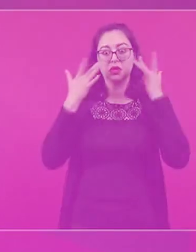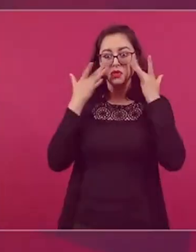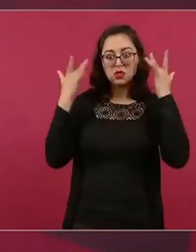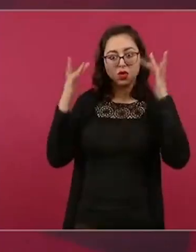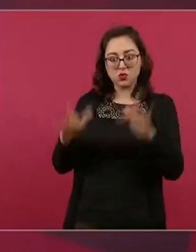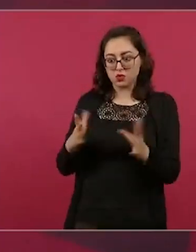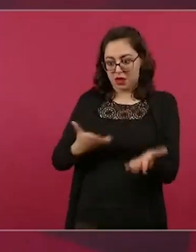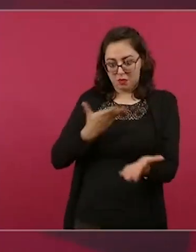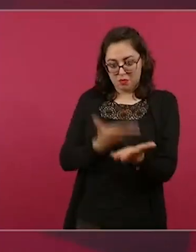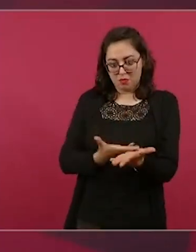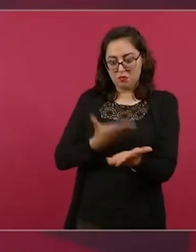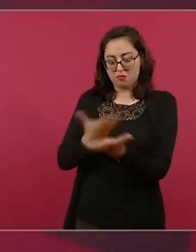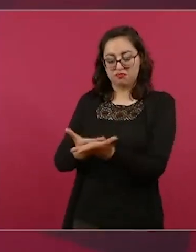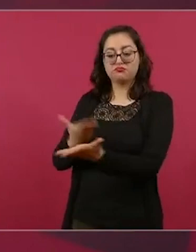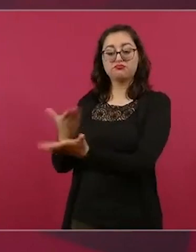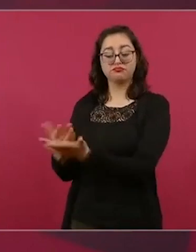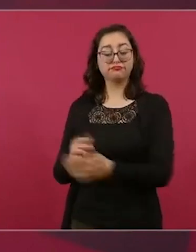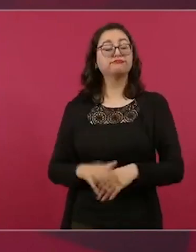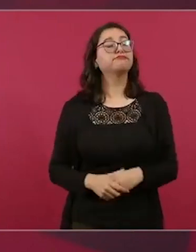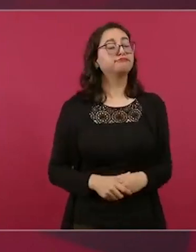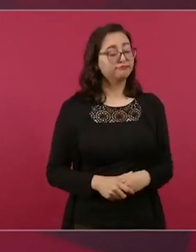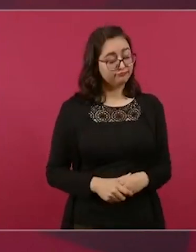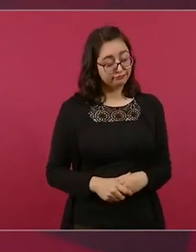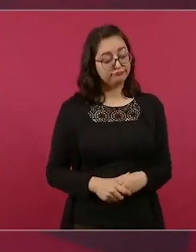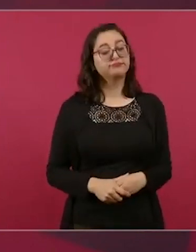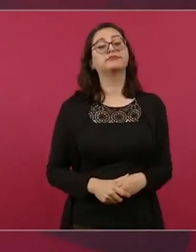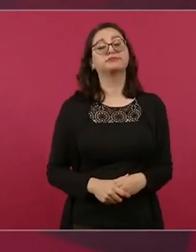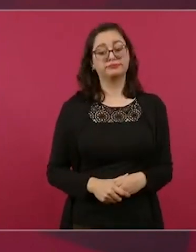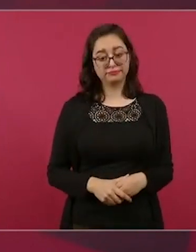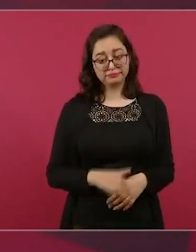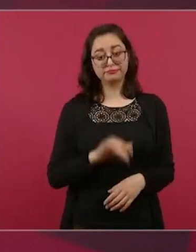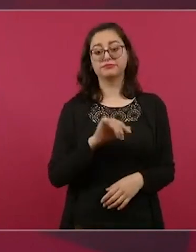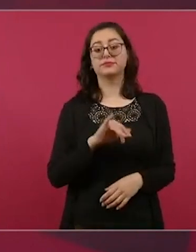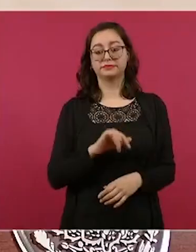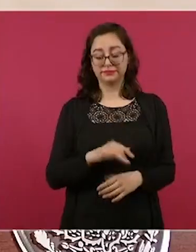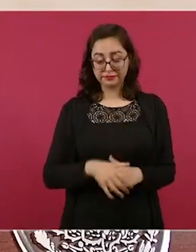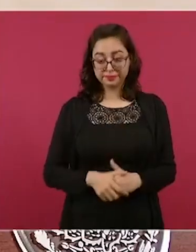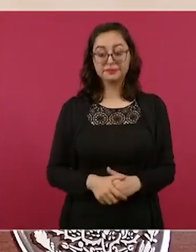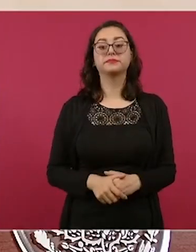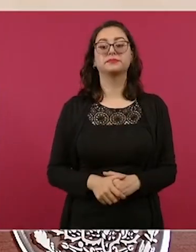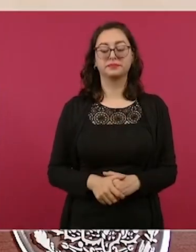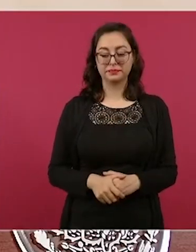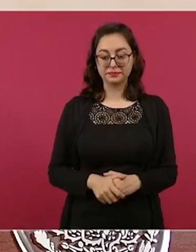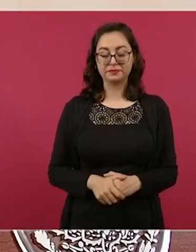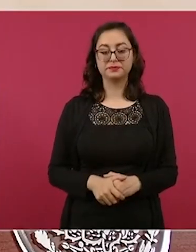2024. Si en el Consejo de Morena se aprueba